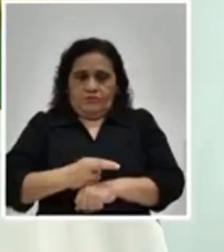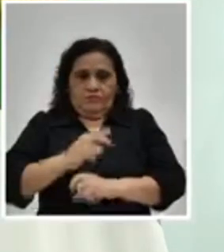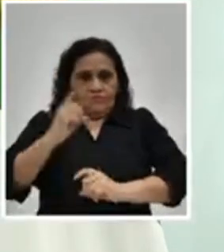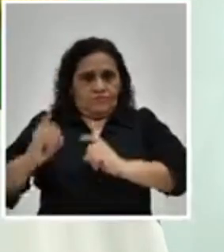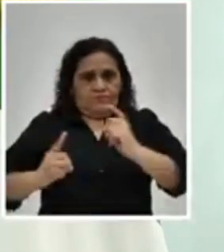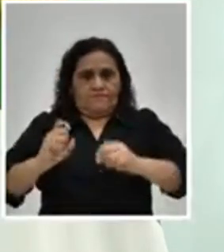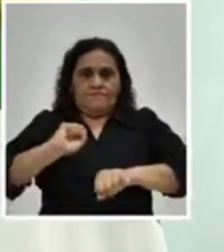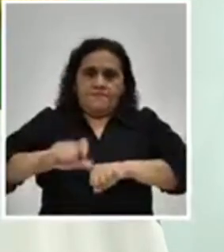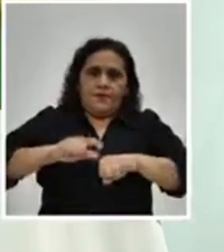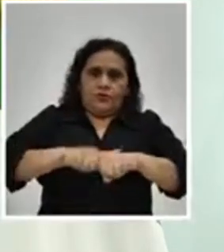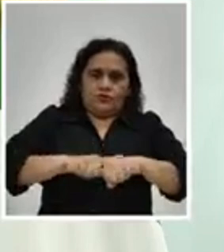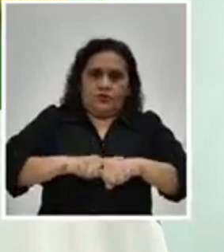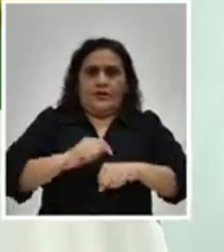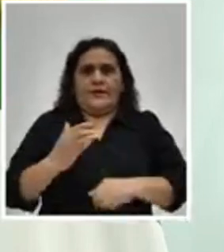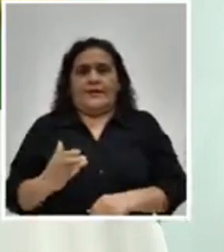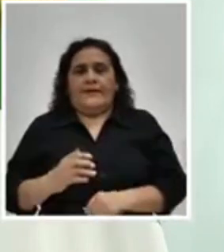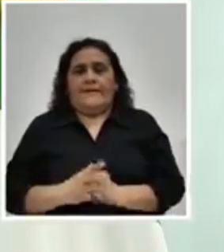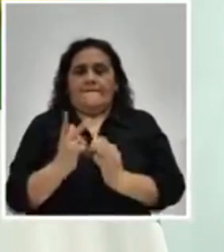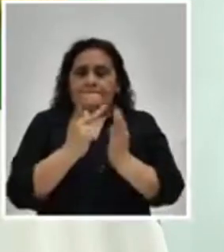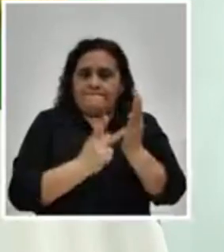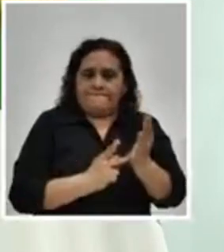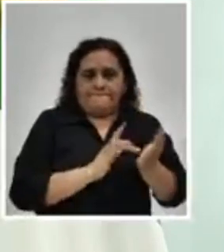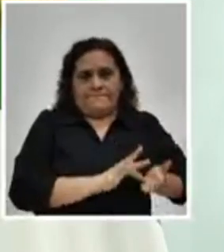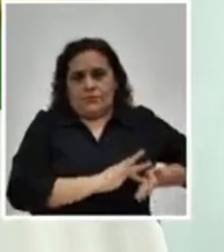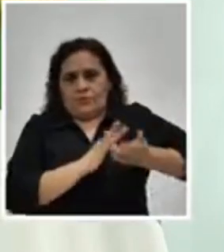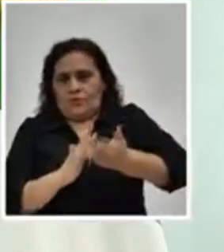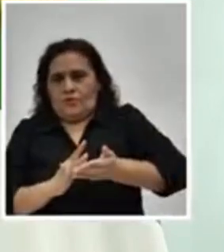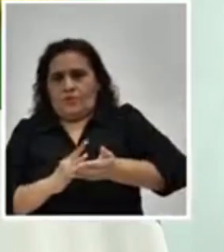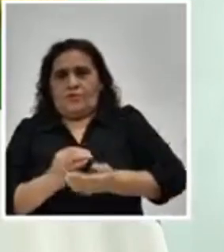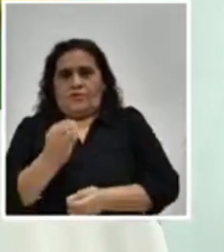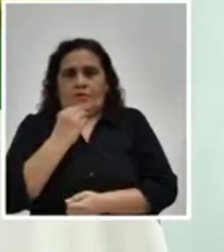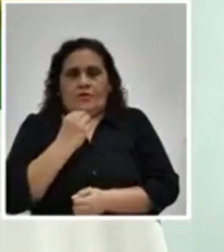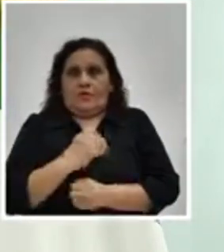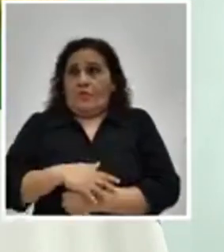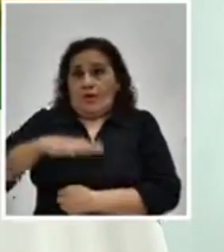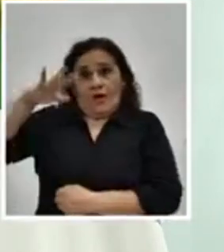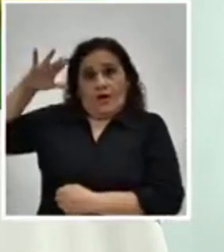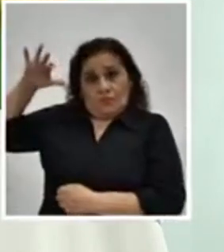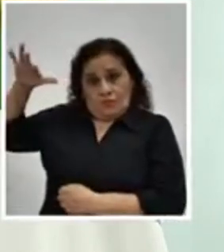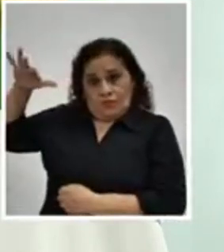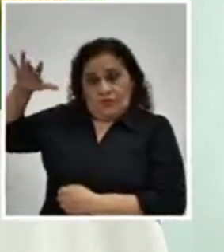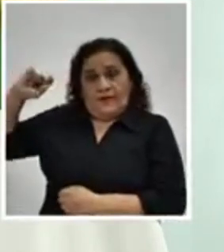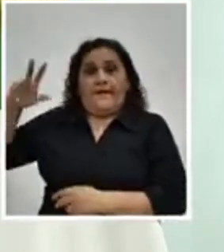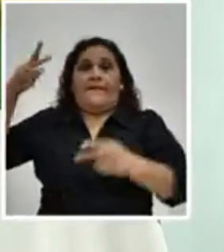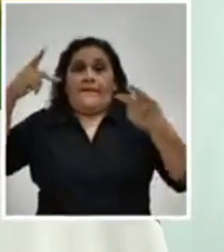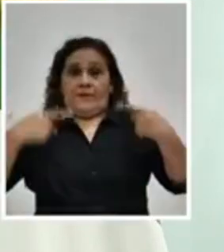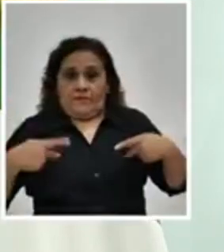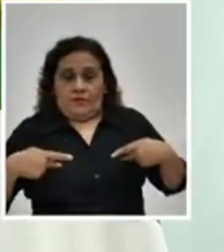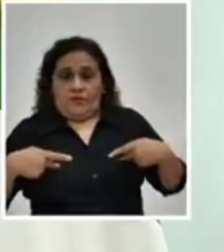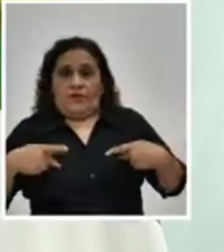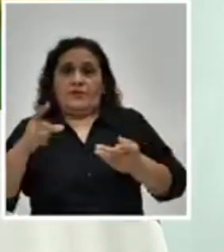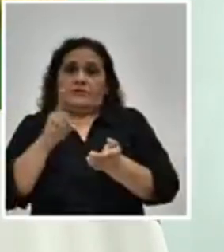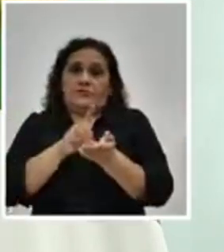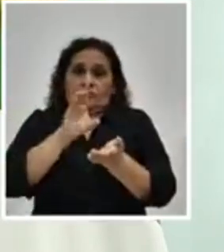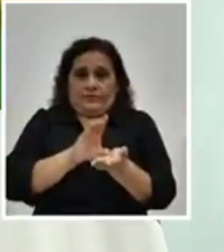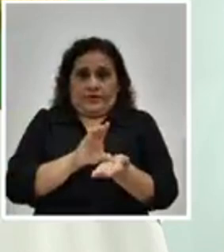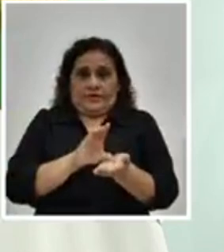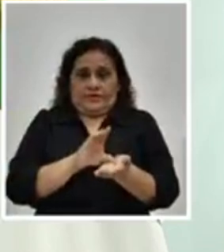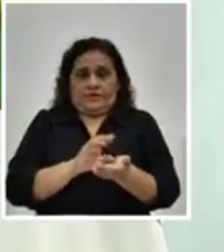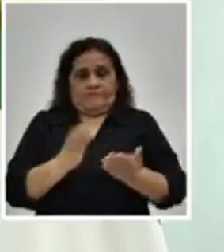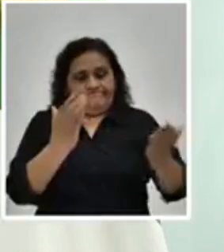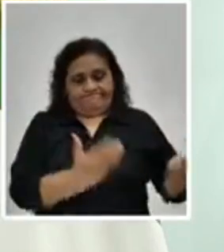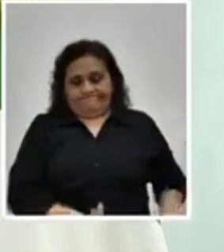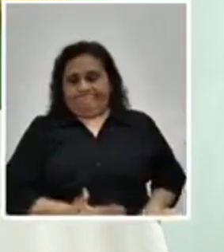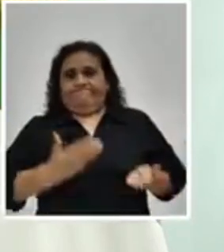Social y con el Programa de Asistencia Alimentaria para Adultos Mayores y Personas con Discapacidad, se